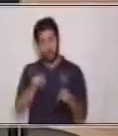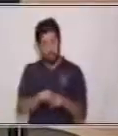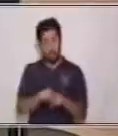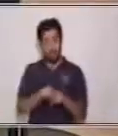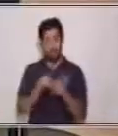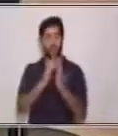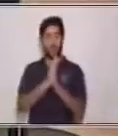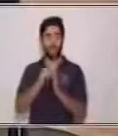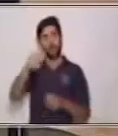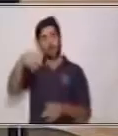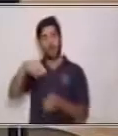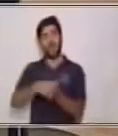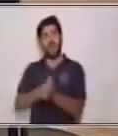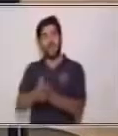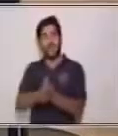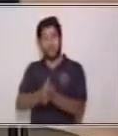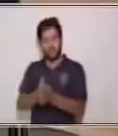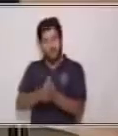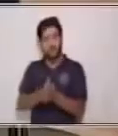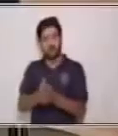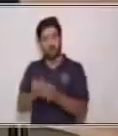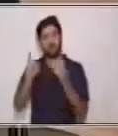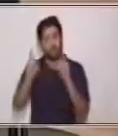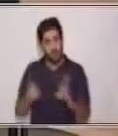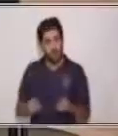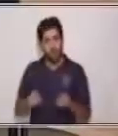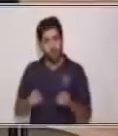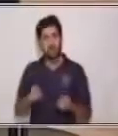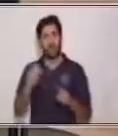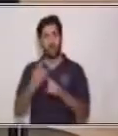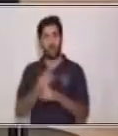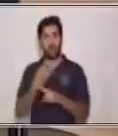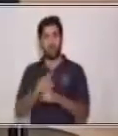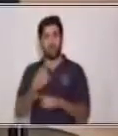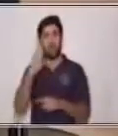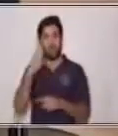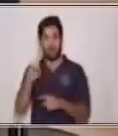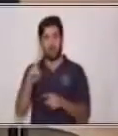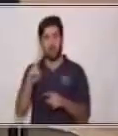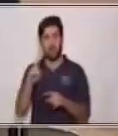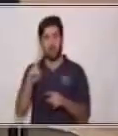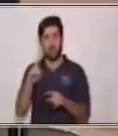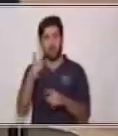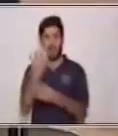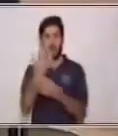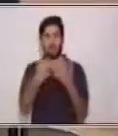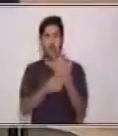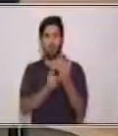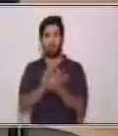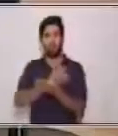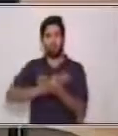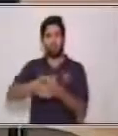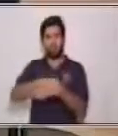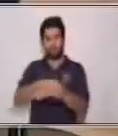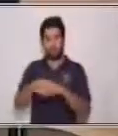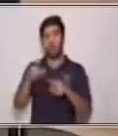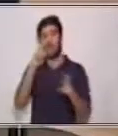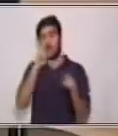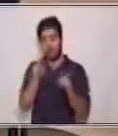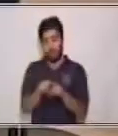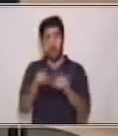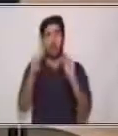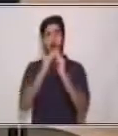y jabón o que utilices gel antibacterial para frotar muy bien tus manos, pero sobre todo quedarte en